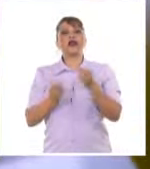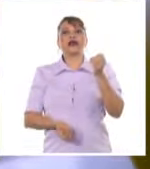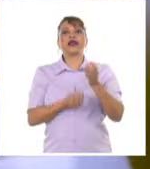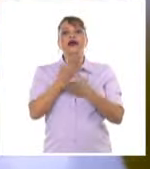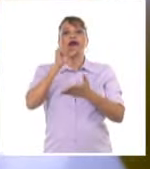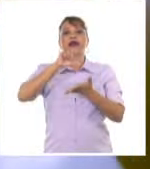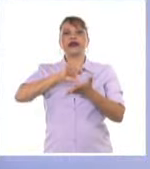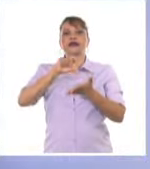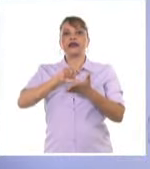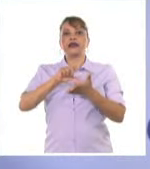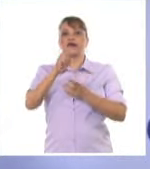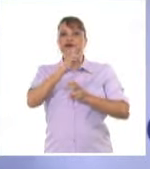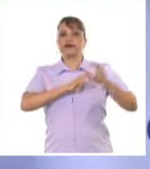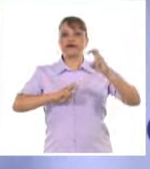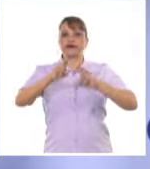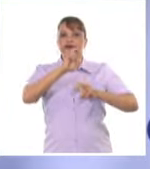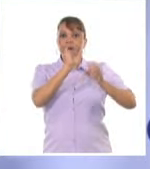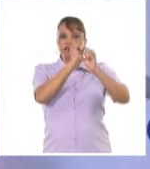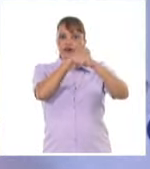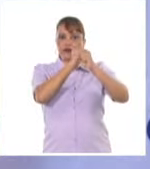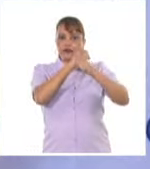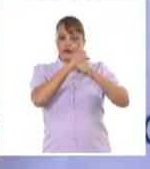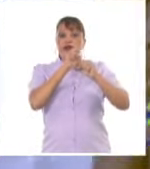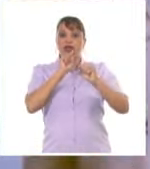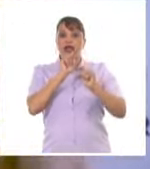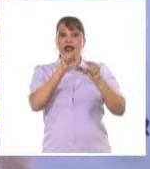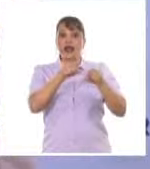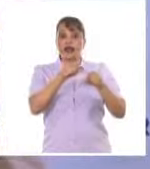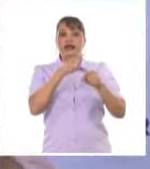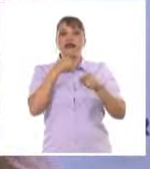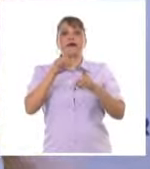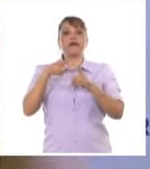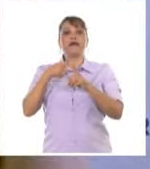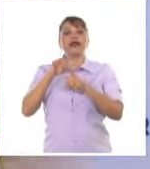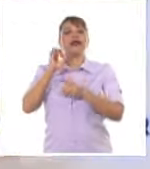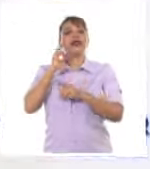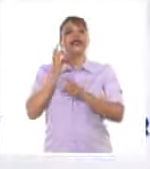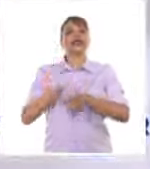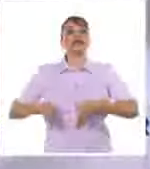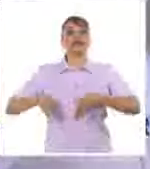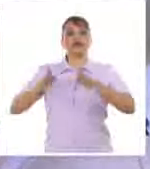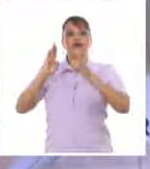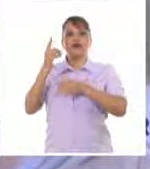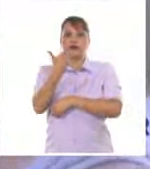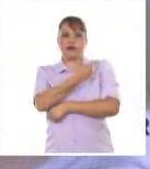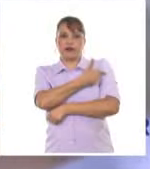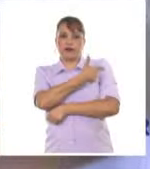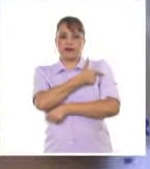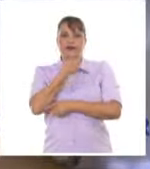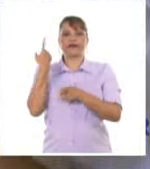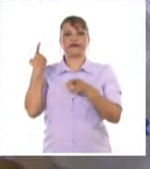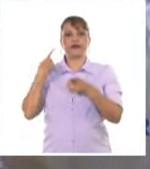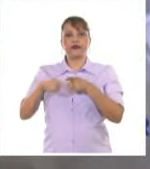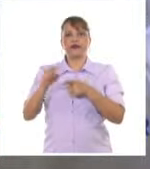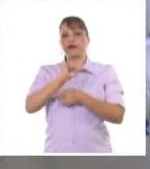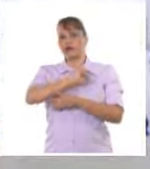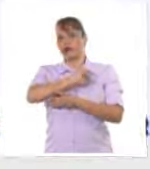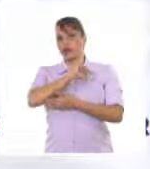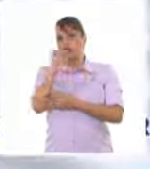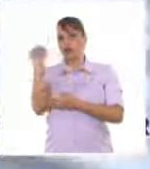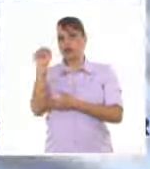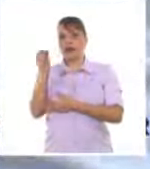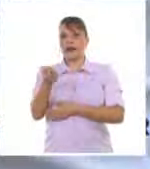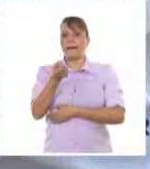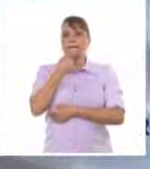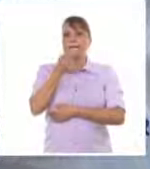de Ingeniería Genética y Biotecnología, CIGB, y en el Instituto Finlay de Vacunas. Otro de los novedosos medicamentos